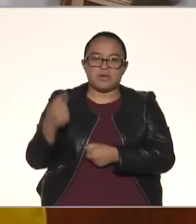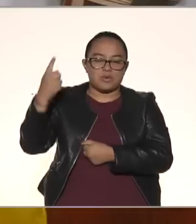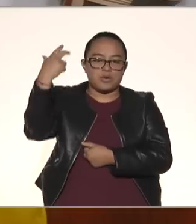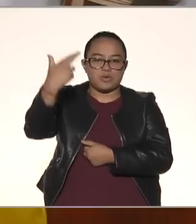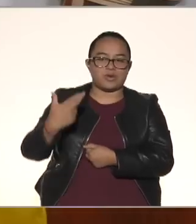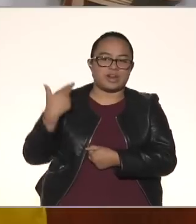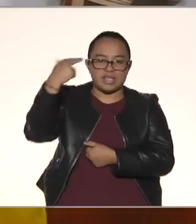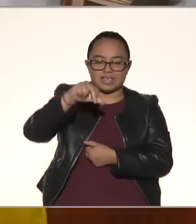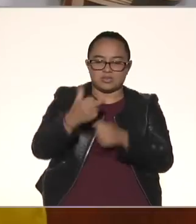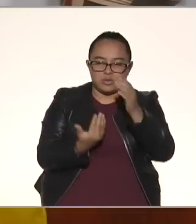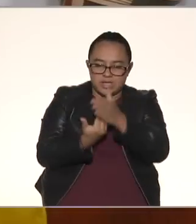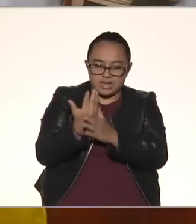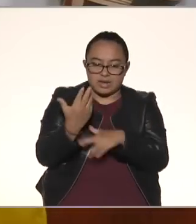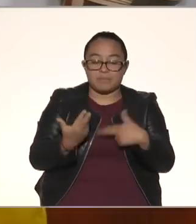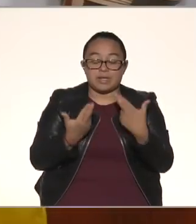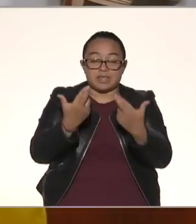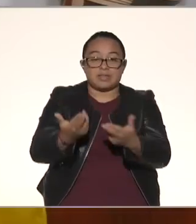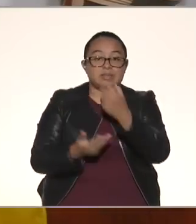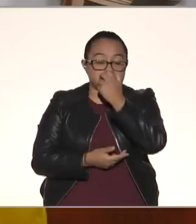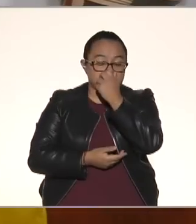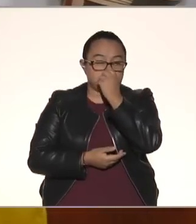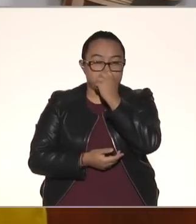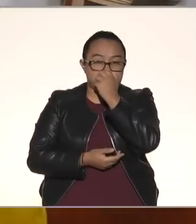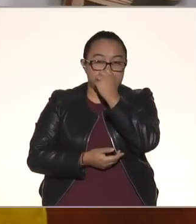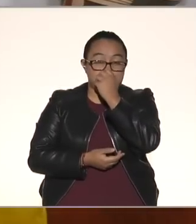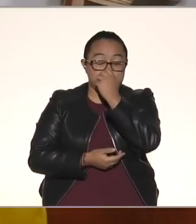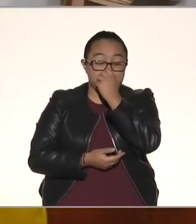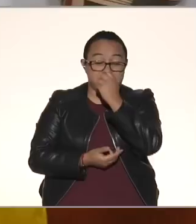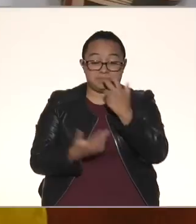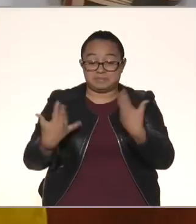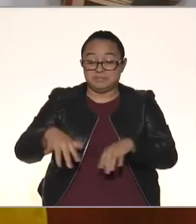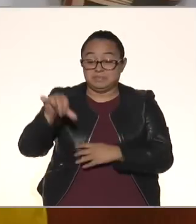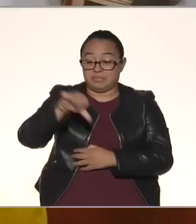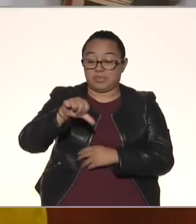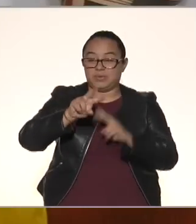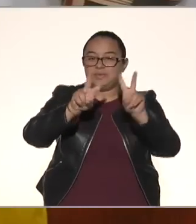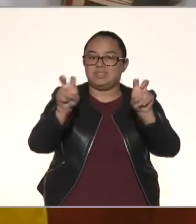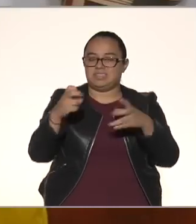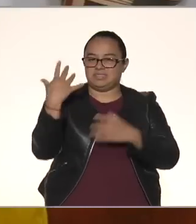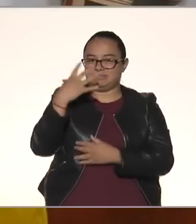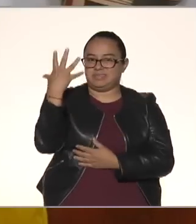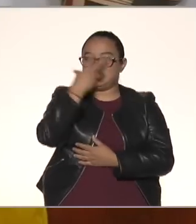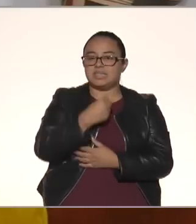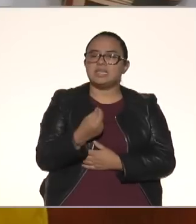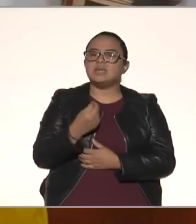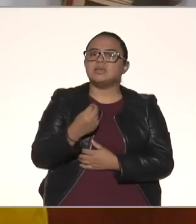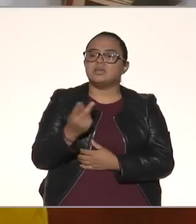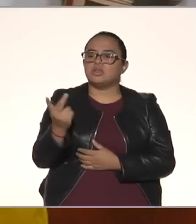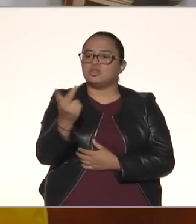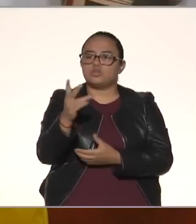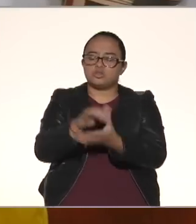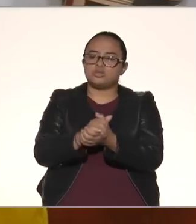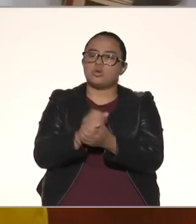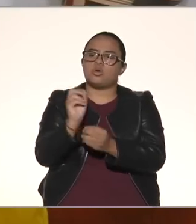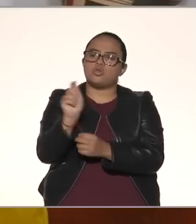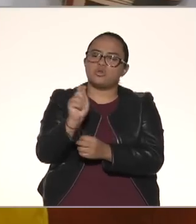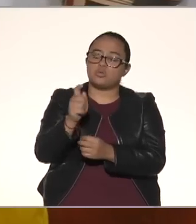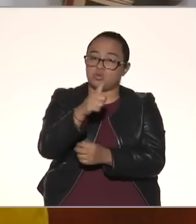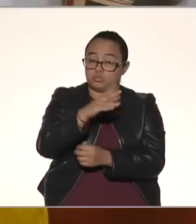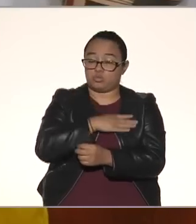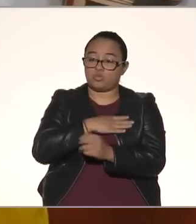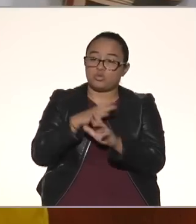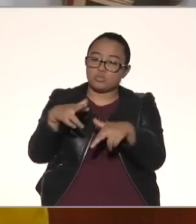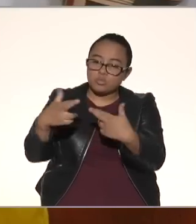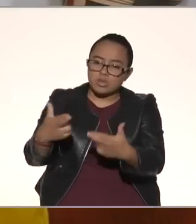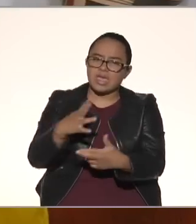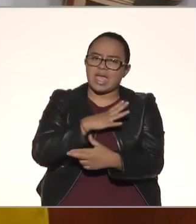dejaron esta madrugada. Bueno, pues qué tal el tema del día de hoy, generosidad en la pareja. ¿Qué tan generosos somos con